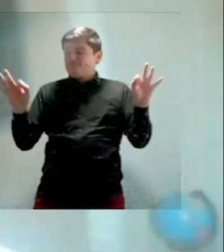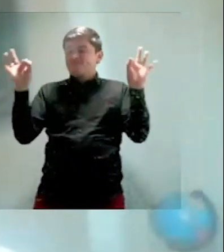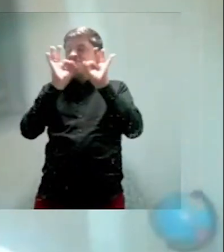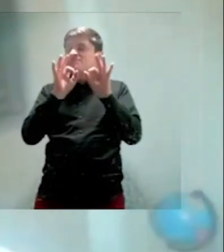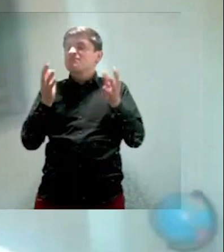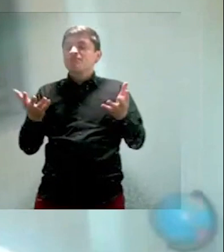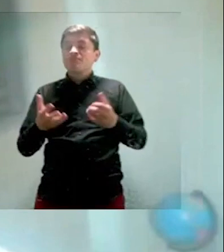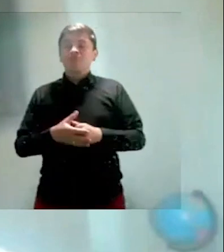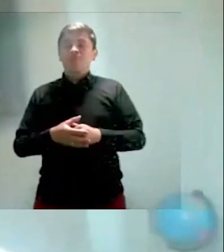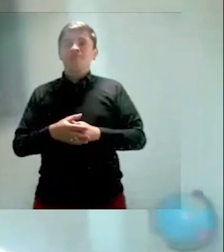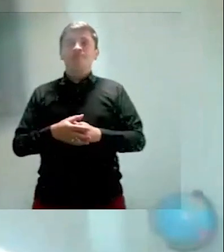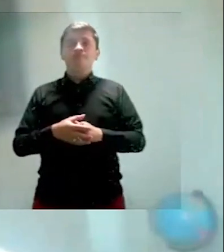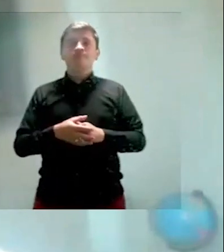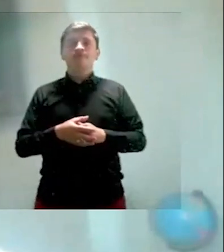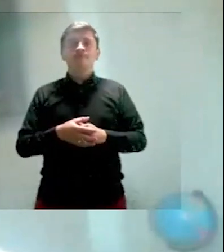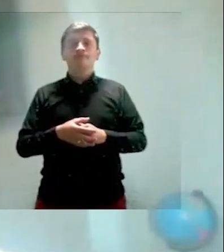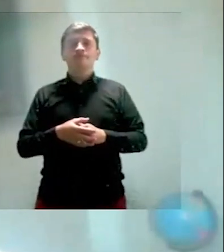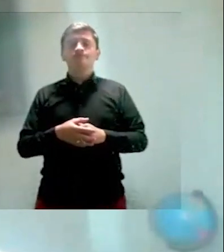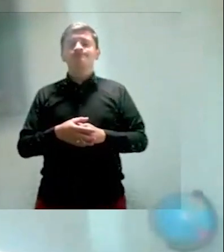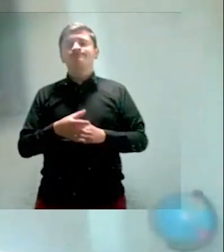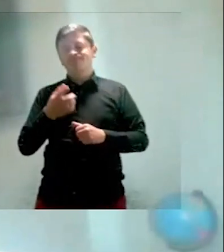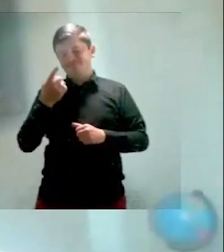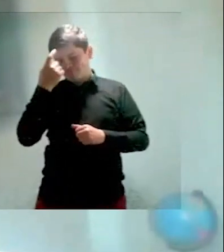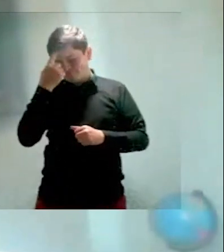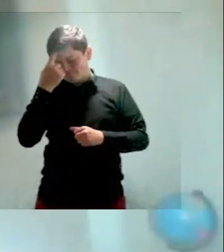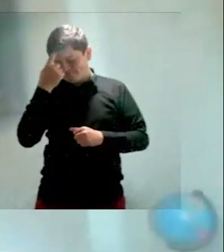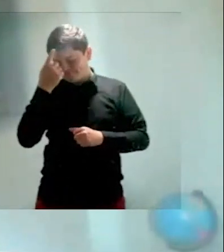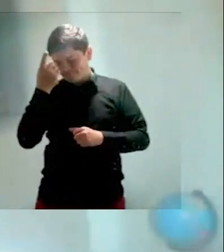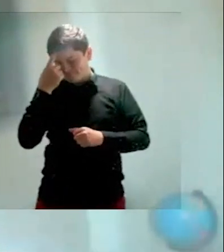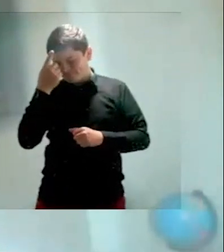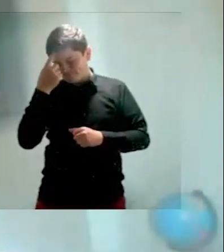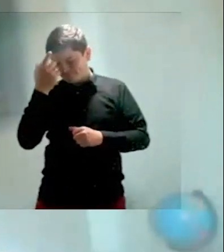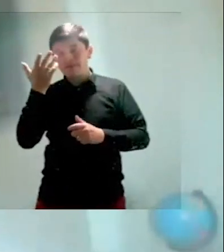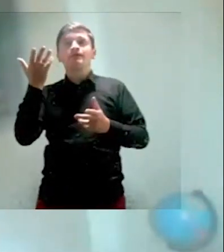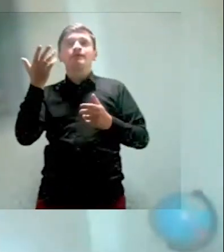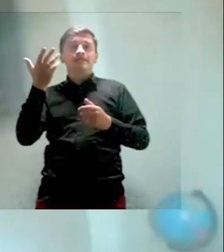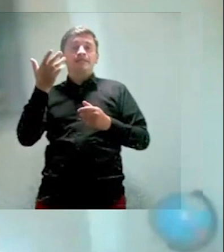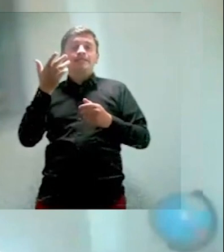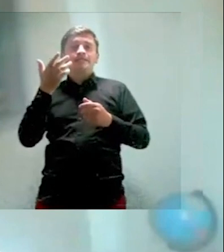mis dudas si realmente los cambios que se hicieron,